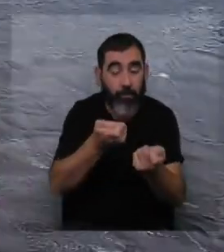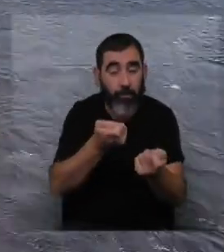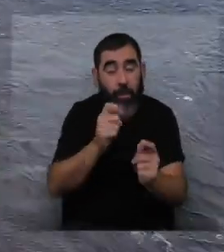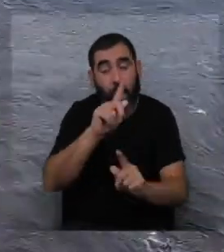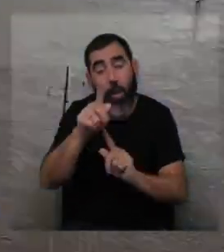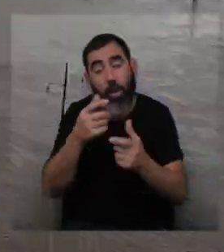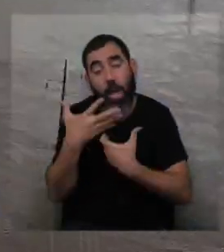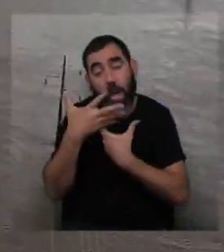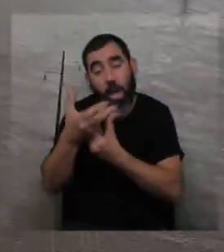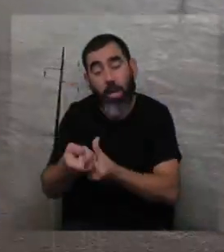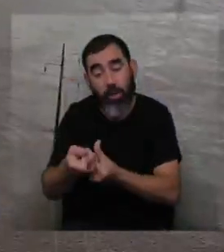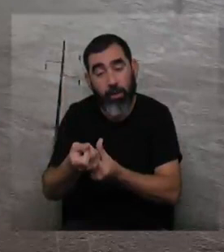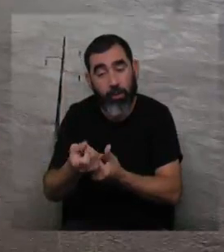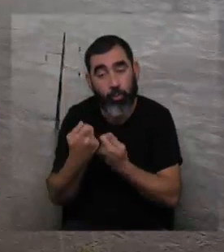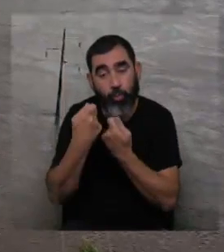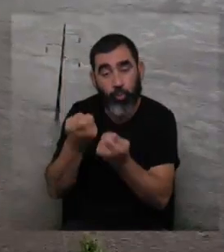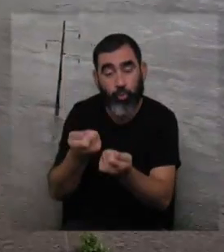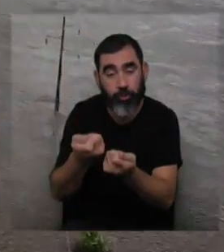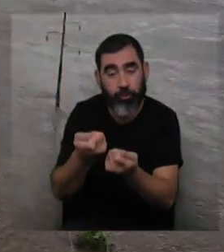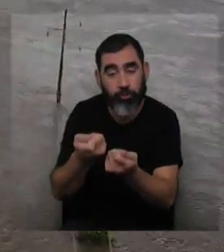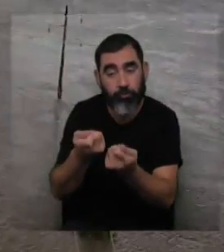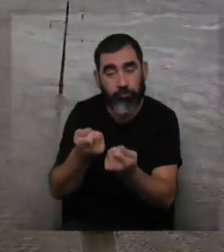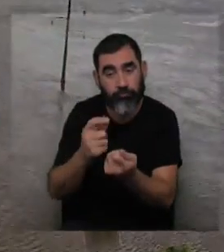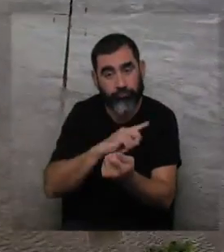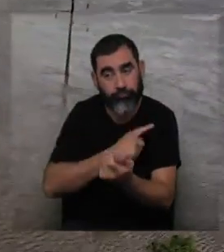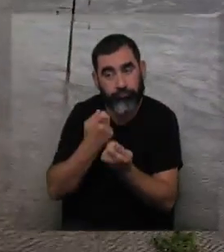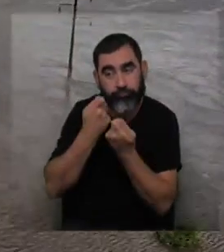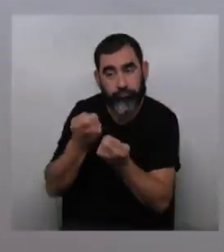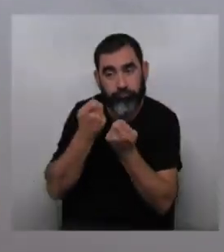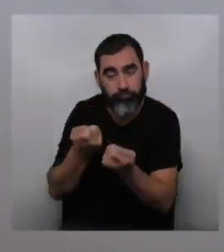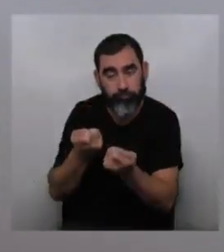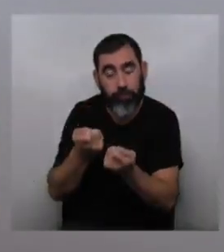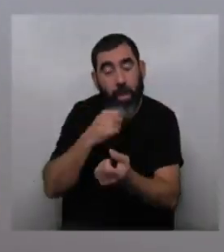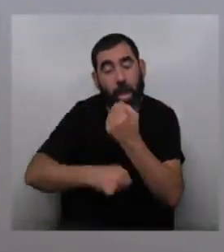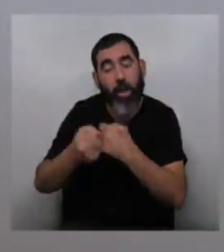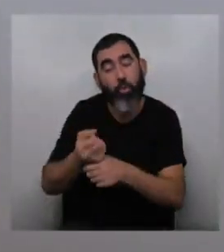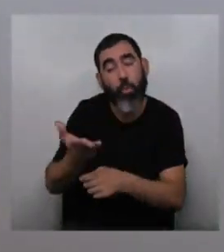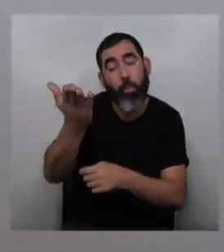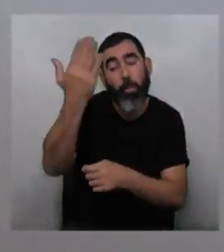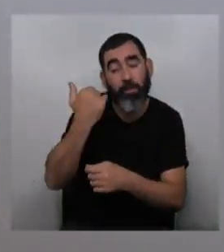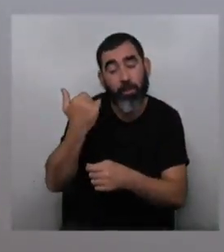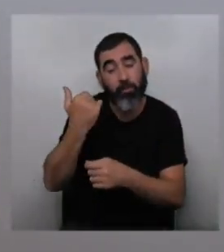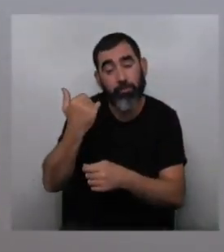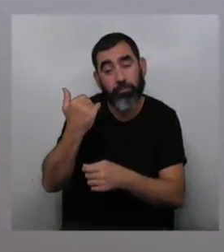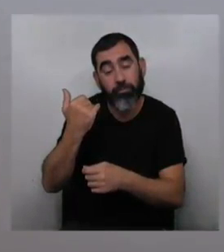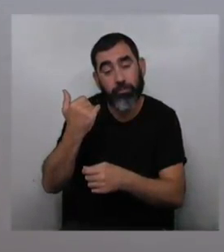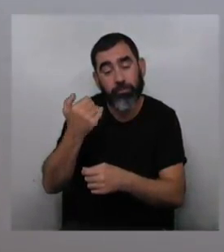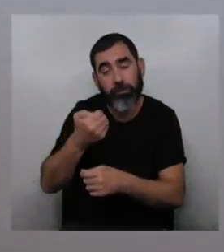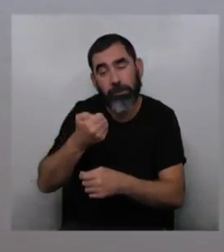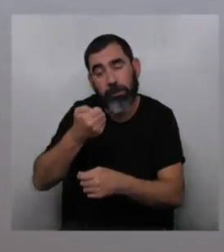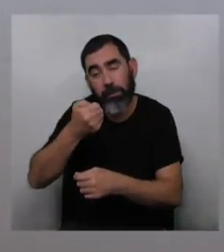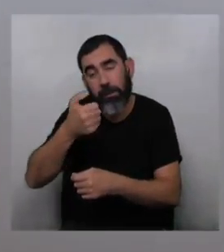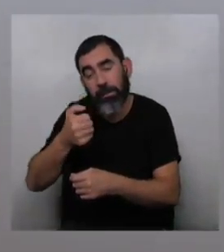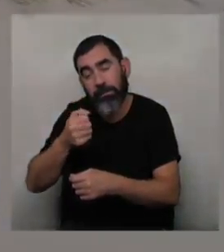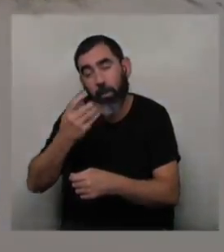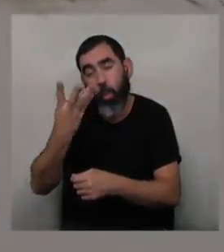otras ayudas que hemos destinado, recargado bastante ese instrumento. El año pasado anduvimos cerca de